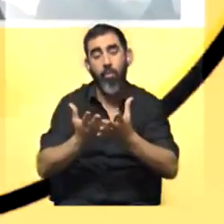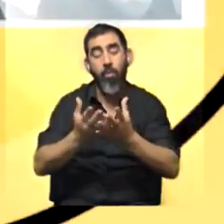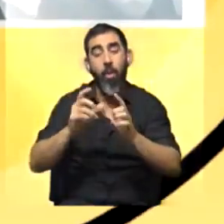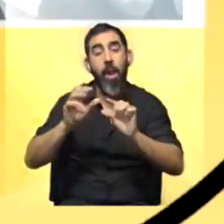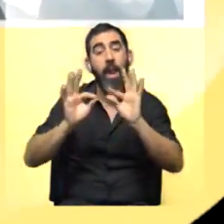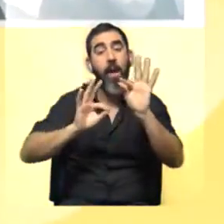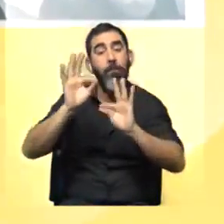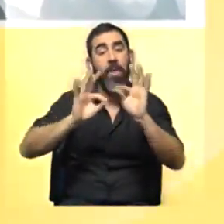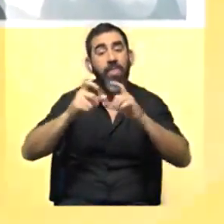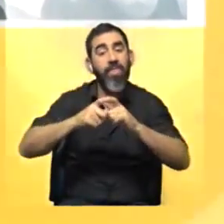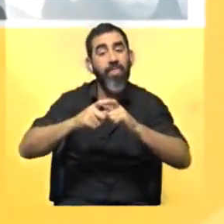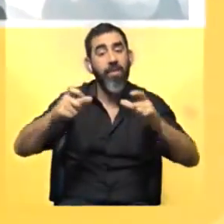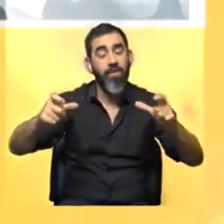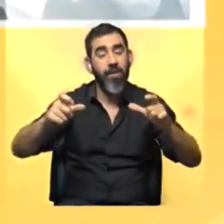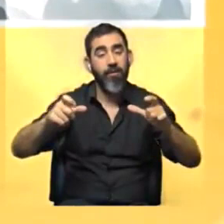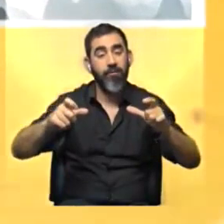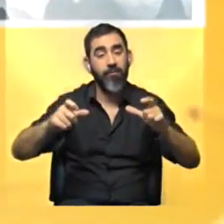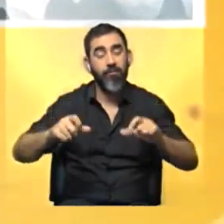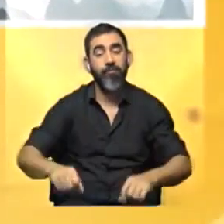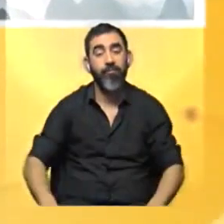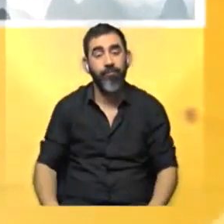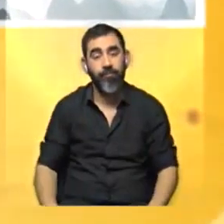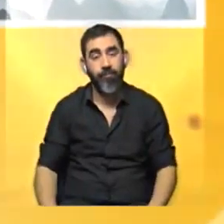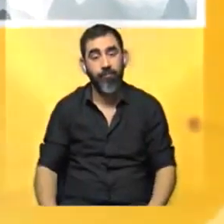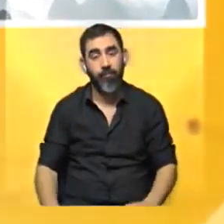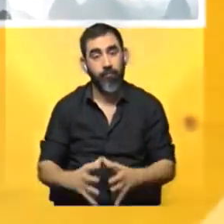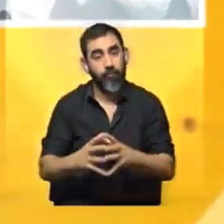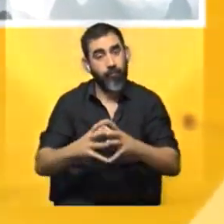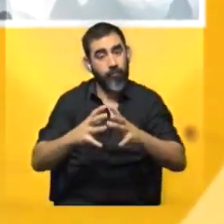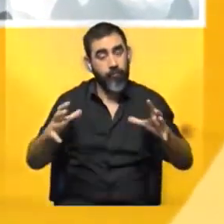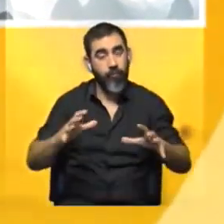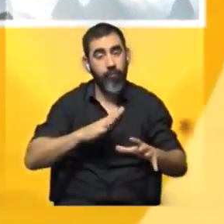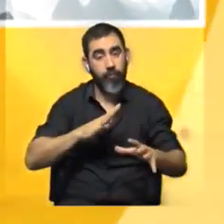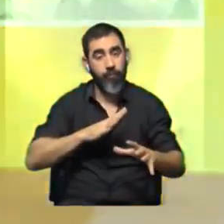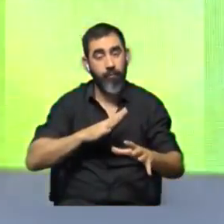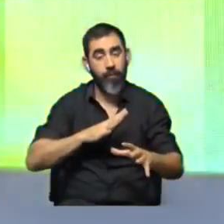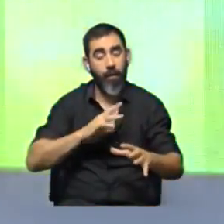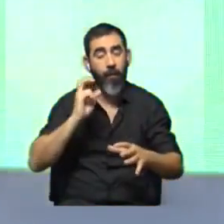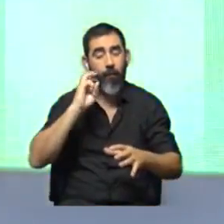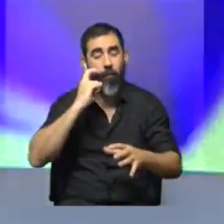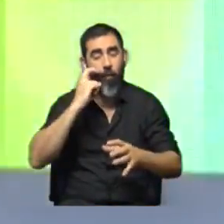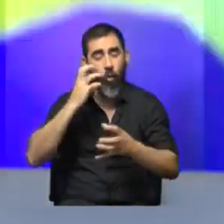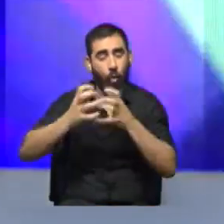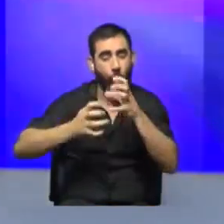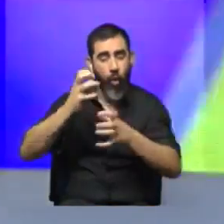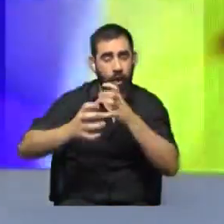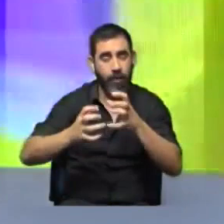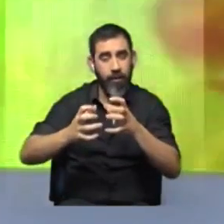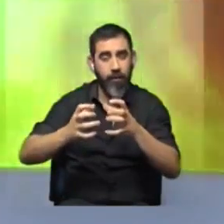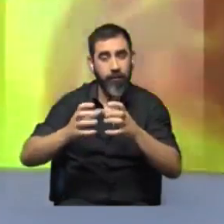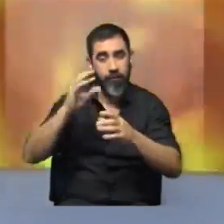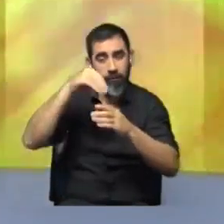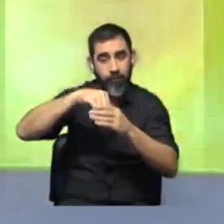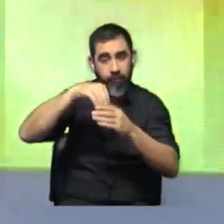tamaño, primero, de las geodas o las megageodas en las que estos cristales violetas de cuarzo están